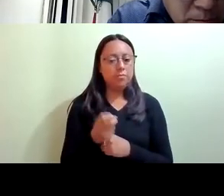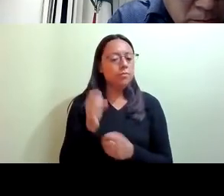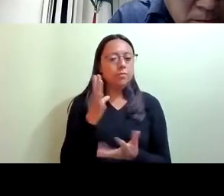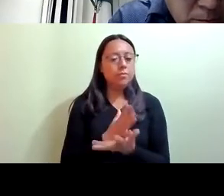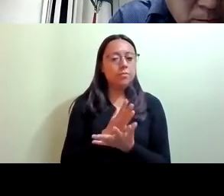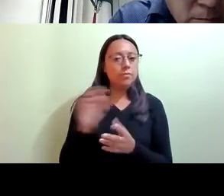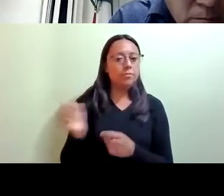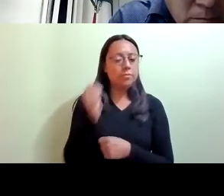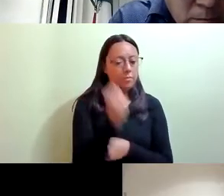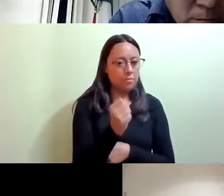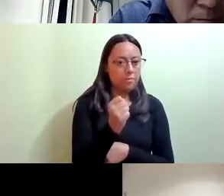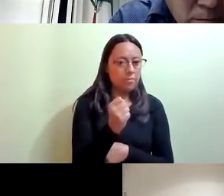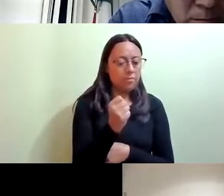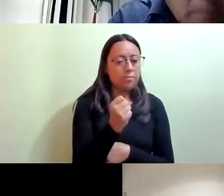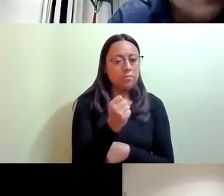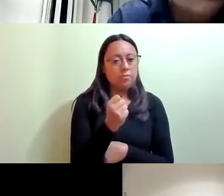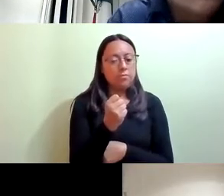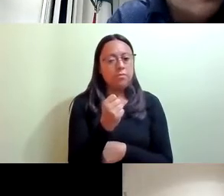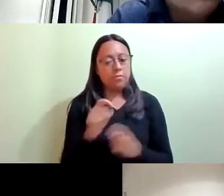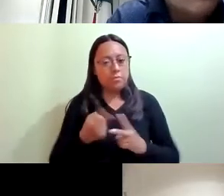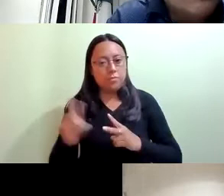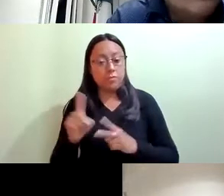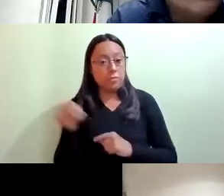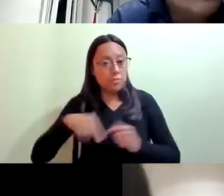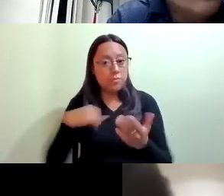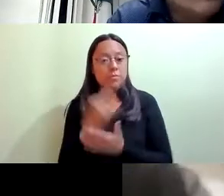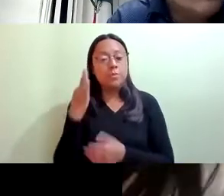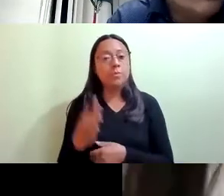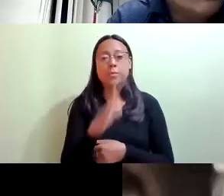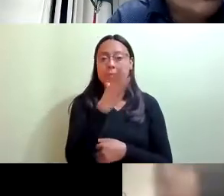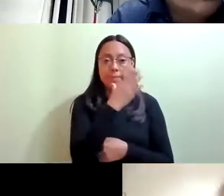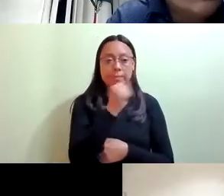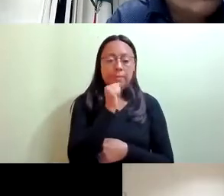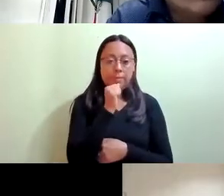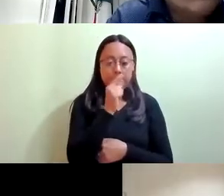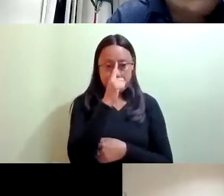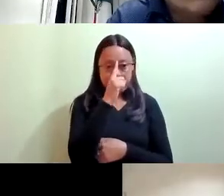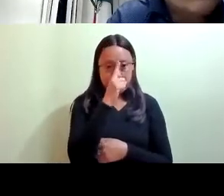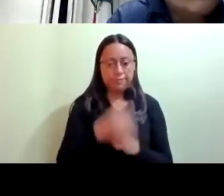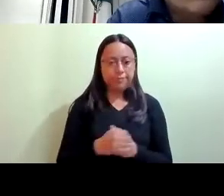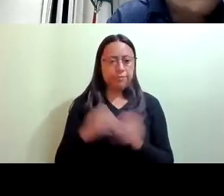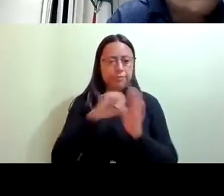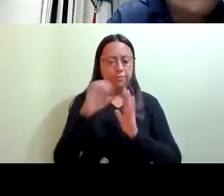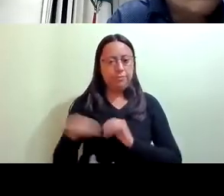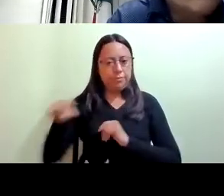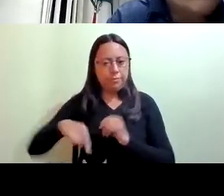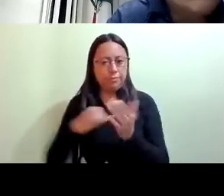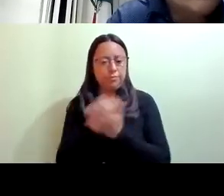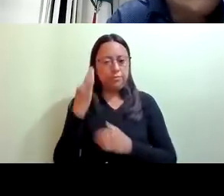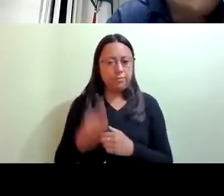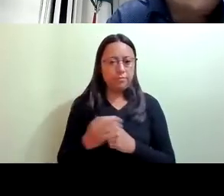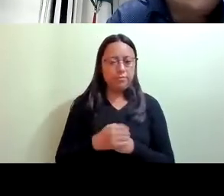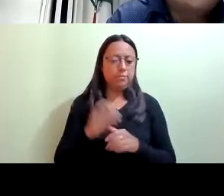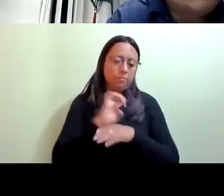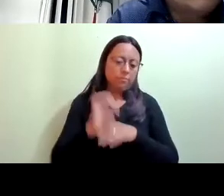instalarse, más no han dictaminado todavía. Digamos que si hubieran ya hecho algún dictamen, estaríamos en riesgo